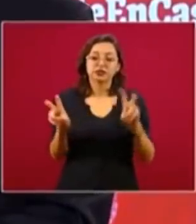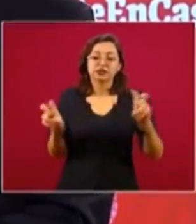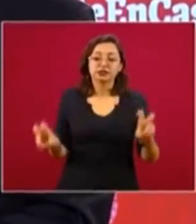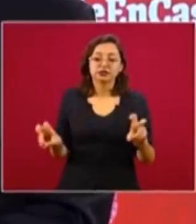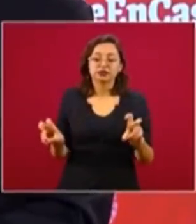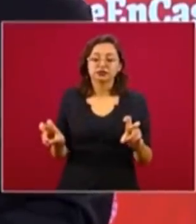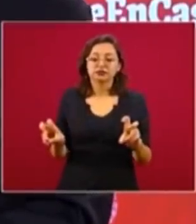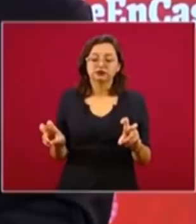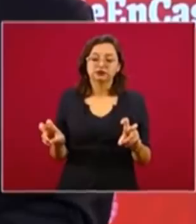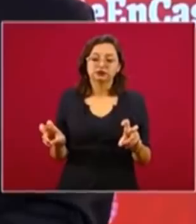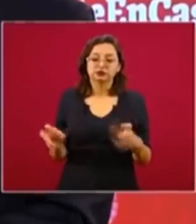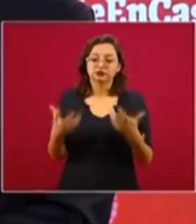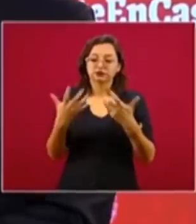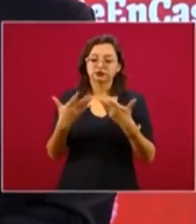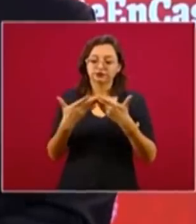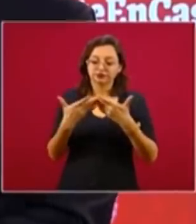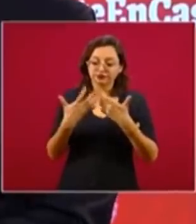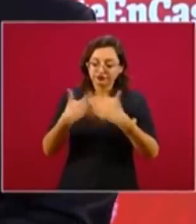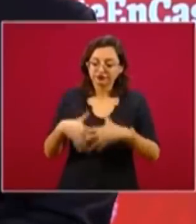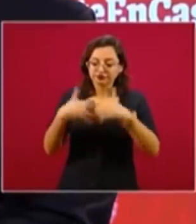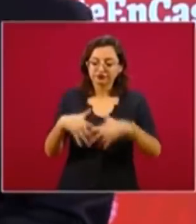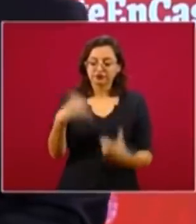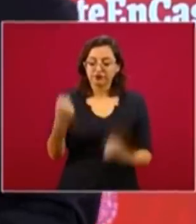Para la industria automotriz,